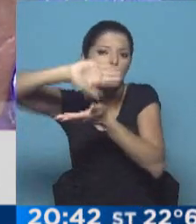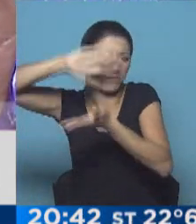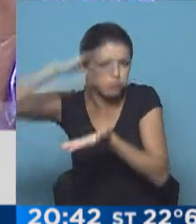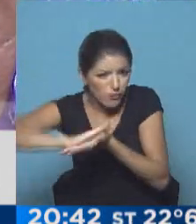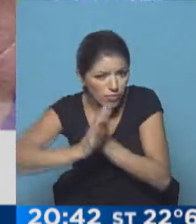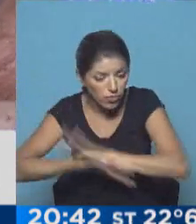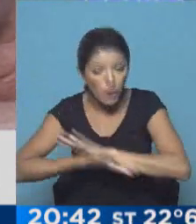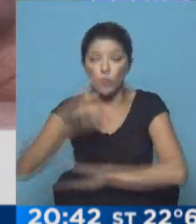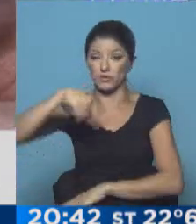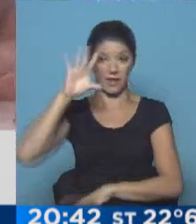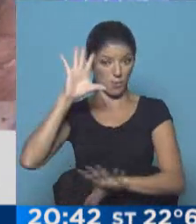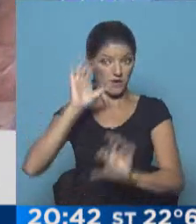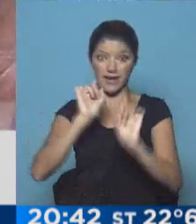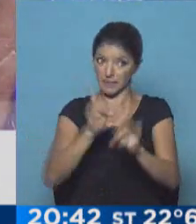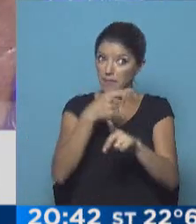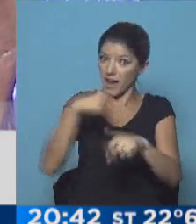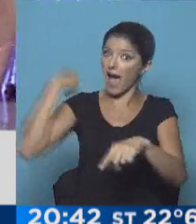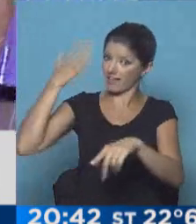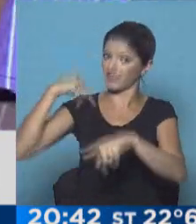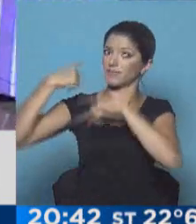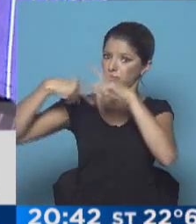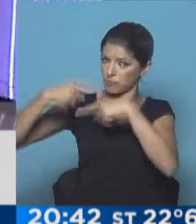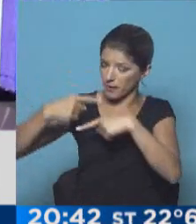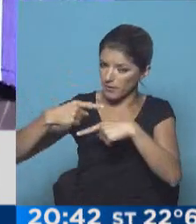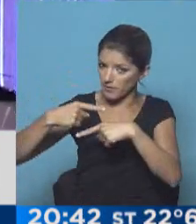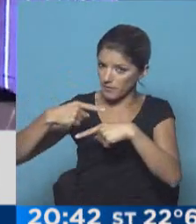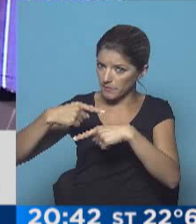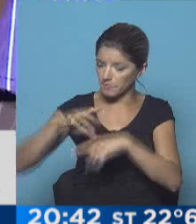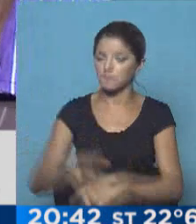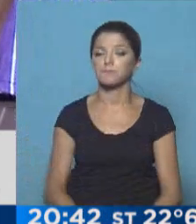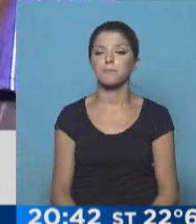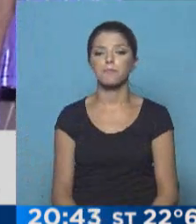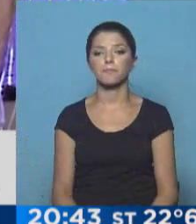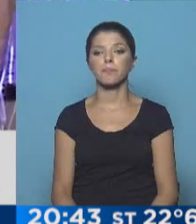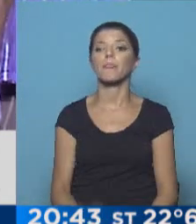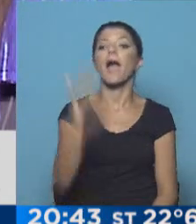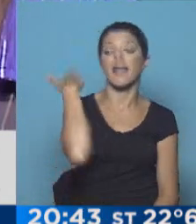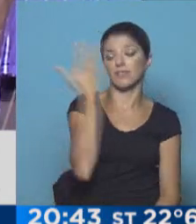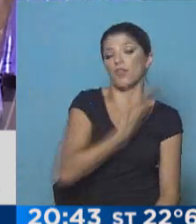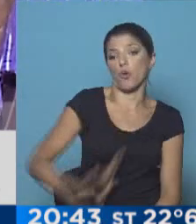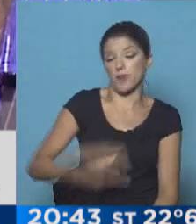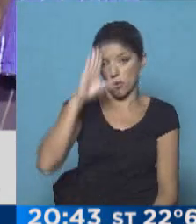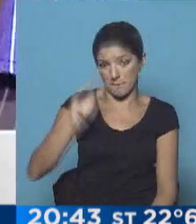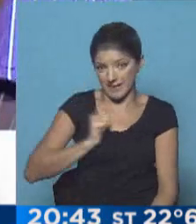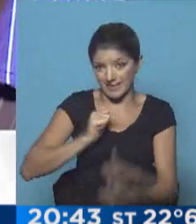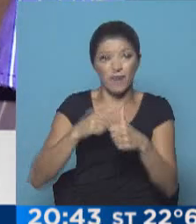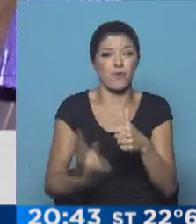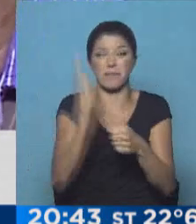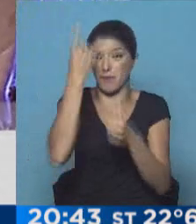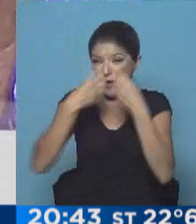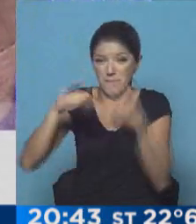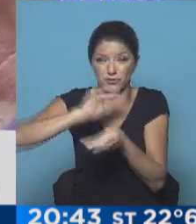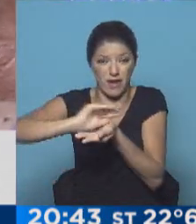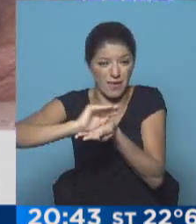es una situación que heredaron de gobiernos anteriores, tanto de la dictadura militar, que fue el primer